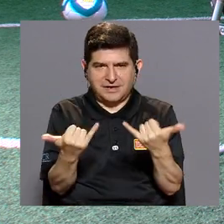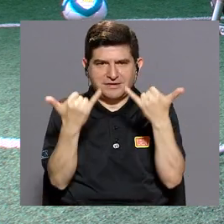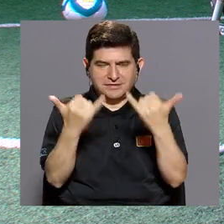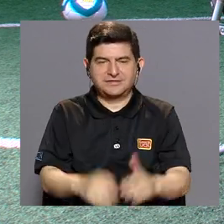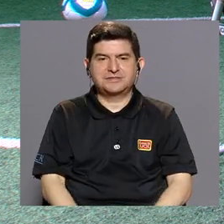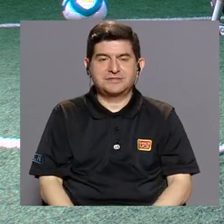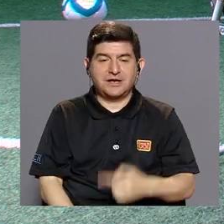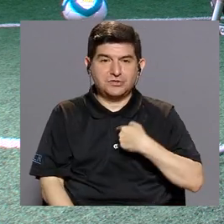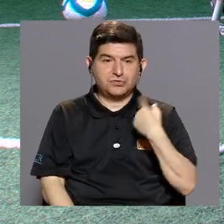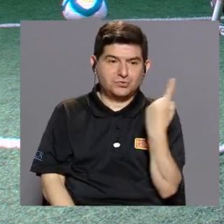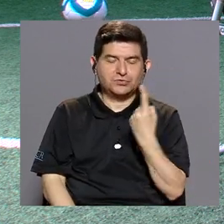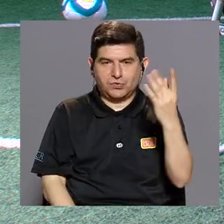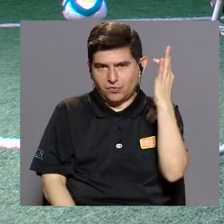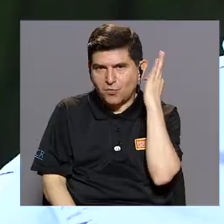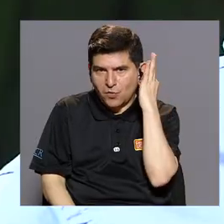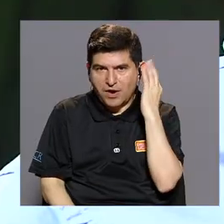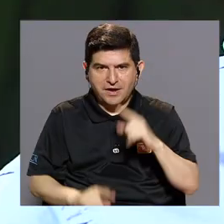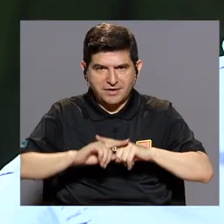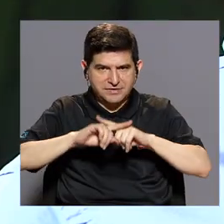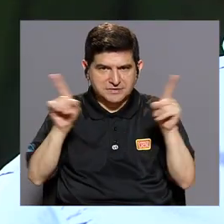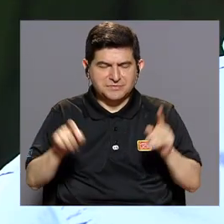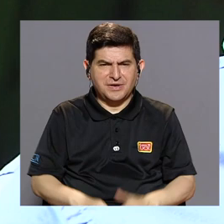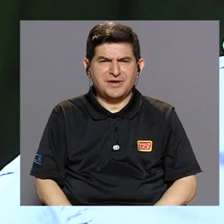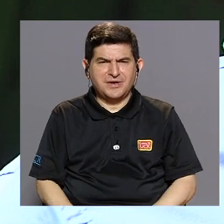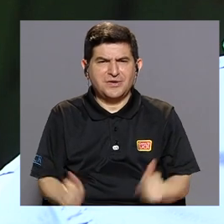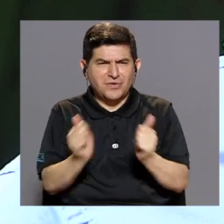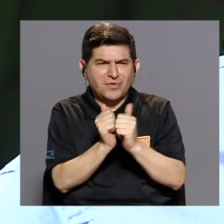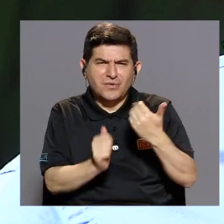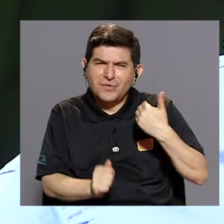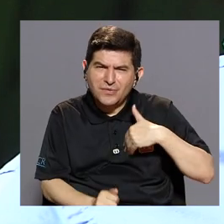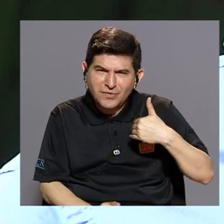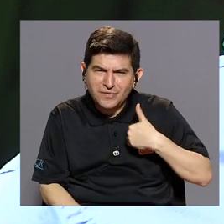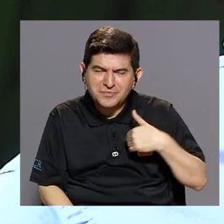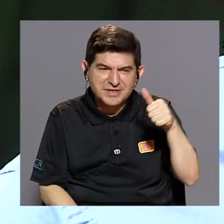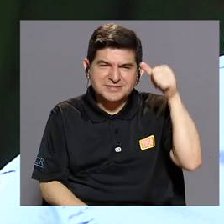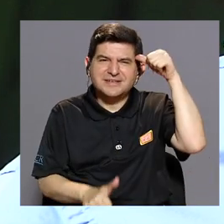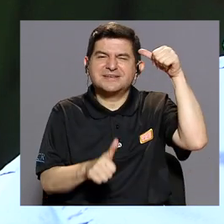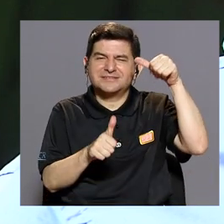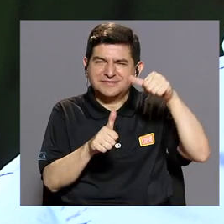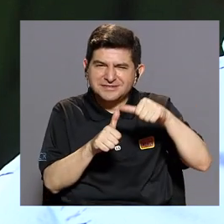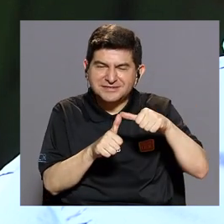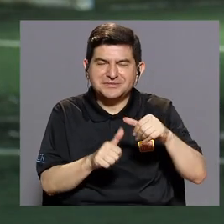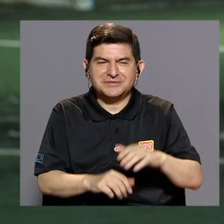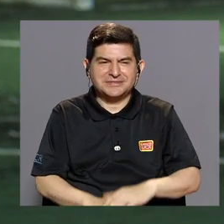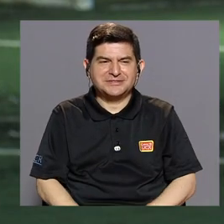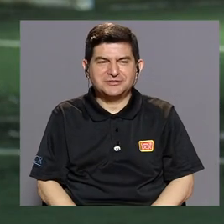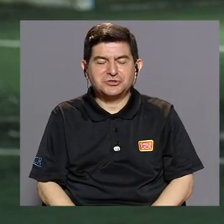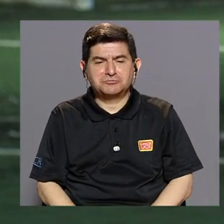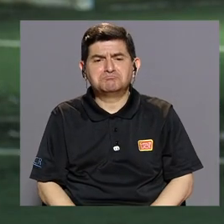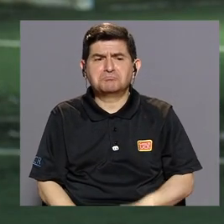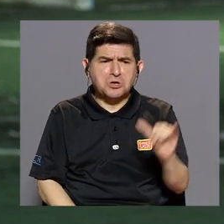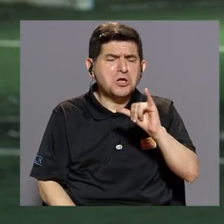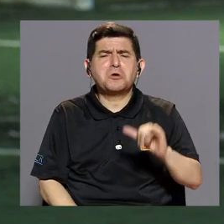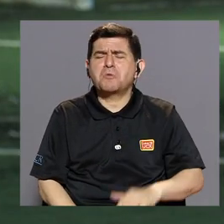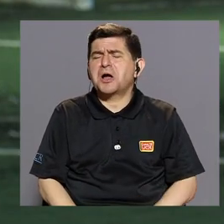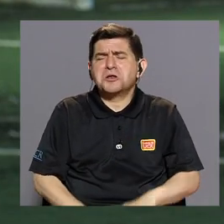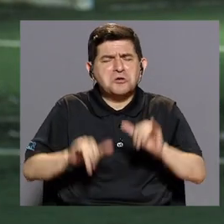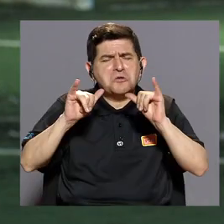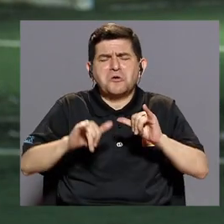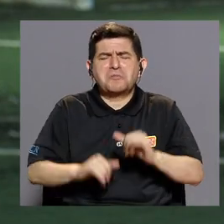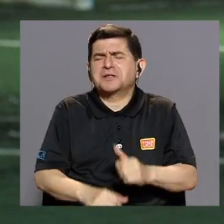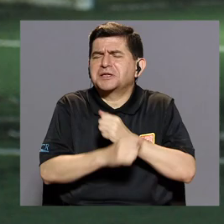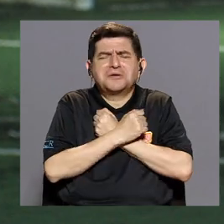pasé a jugar solo con mujeres. Pero sí, de hombres, ese recuerdo lo llevo con mucho cariño, igual, no pasa